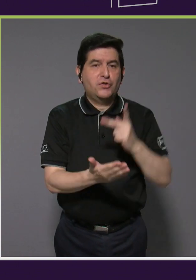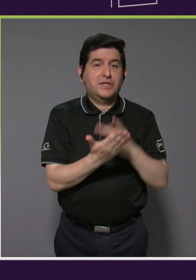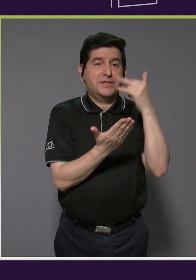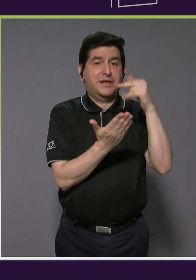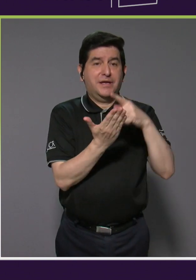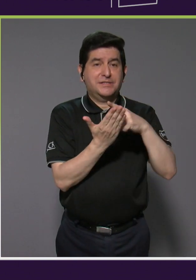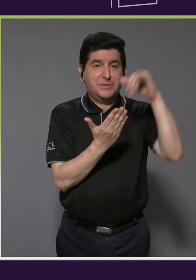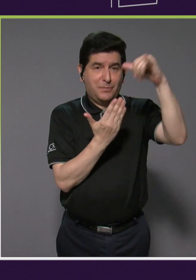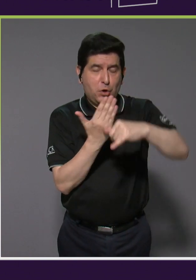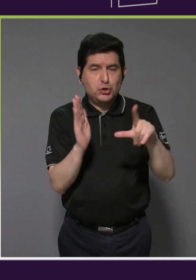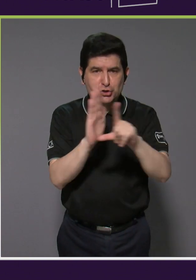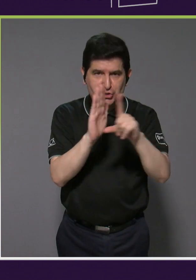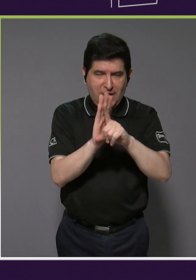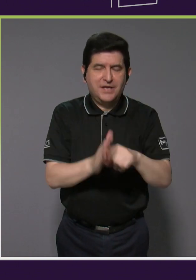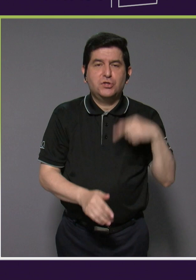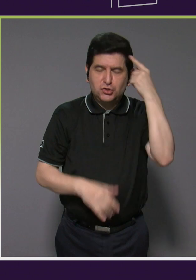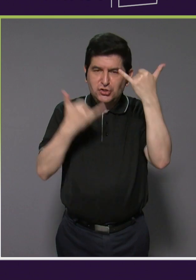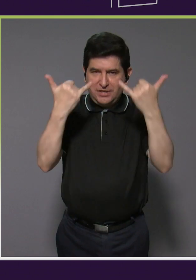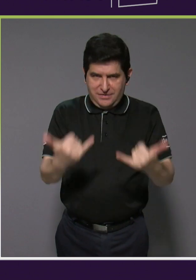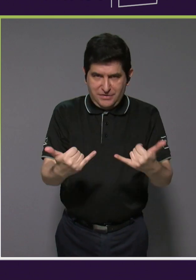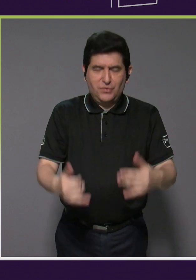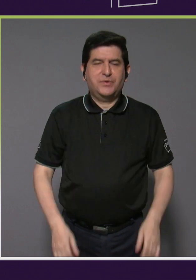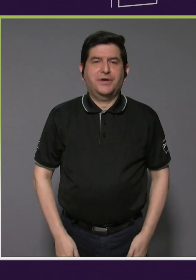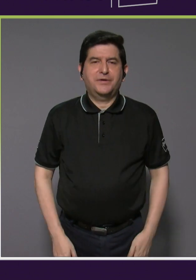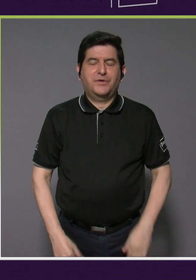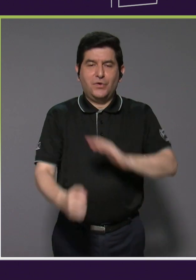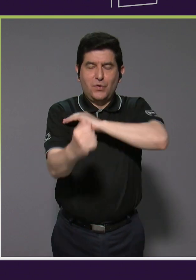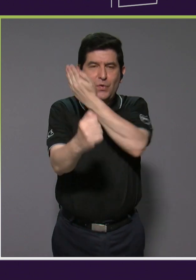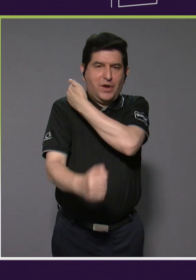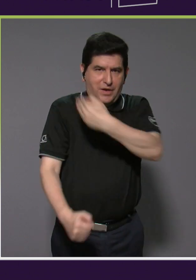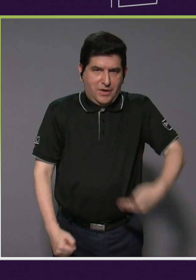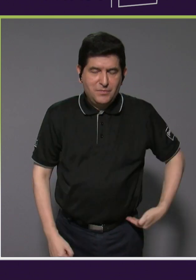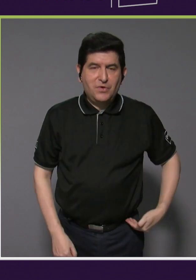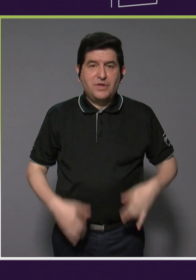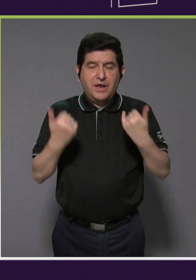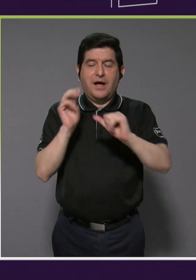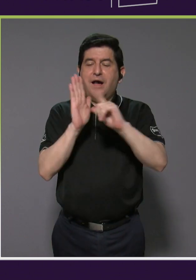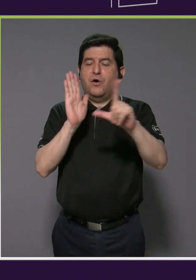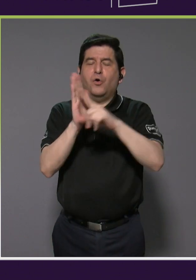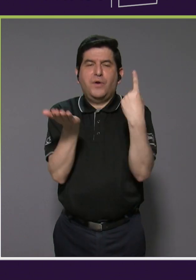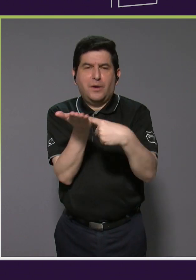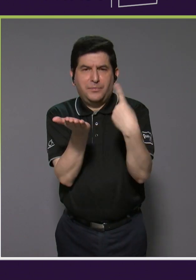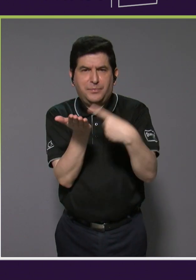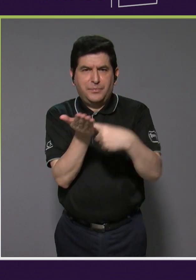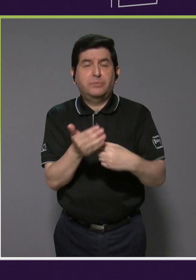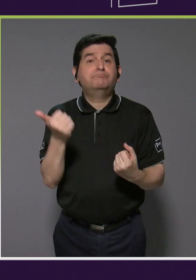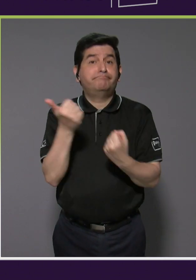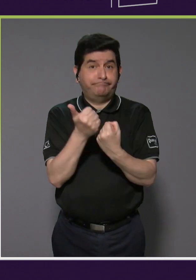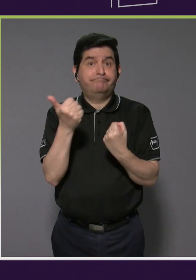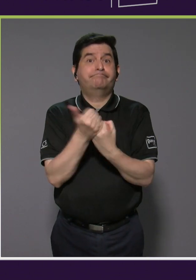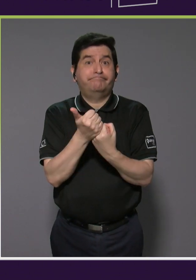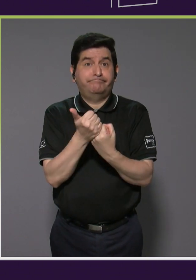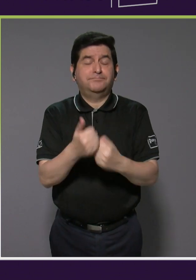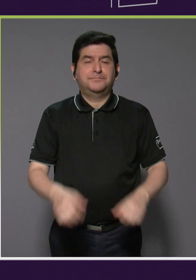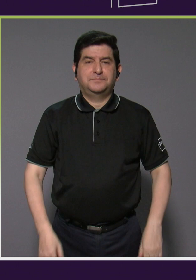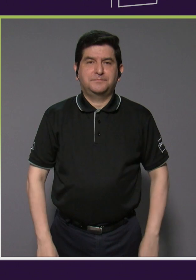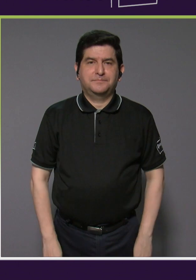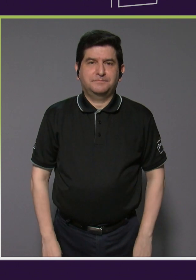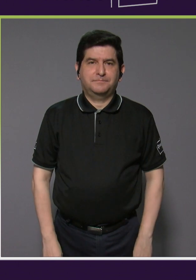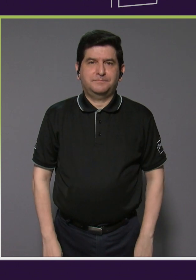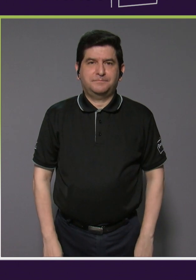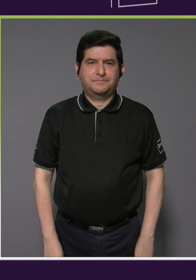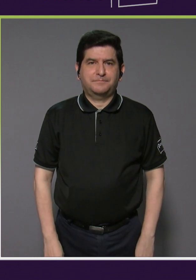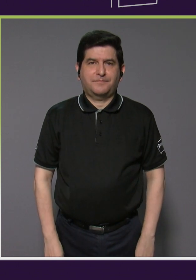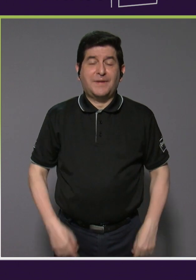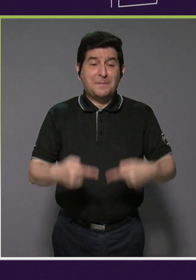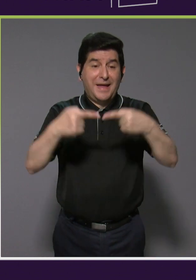de ley del gobierno actual, del Poder Ejecutivo, y que están en la corriente legislativa y con bastante apoyo, y que pues